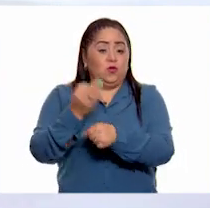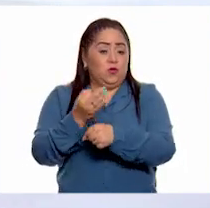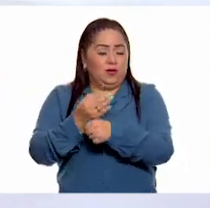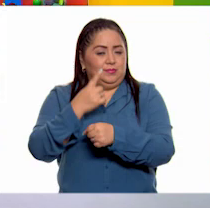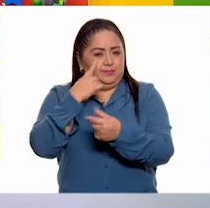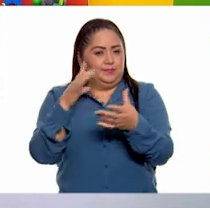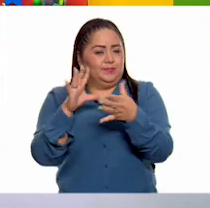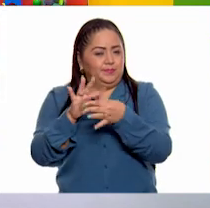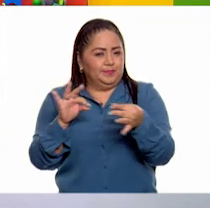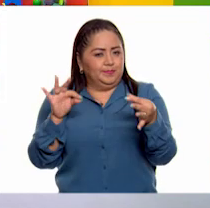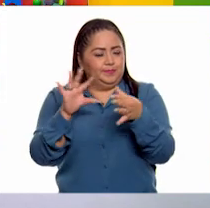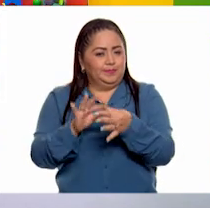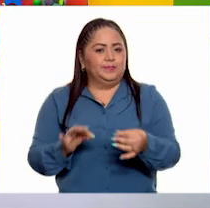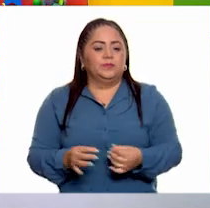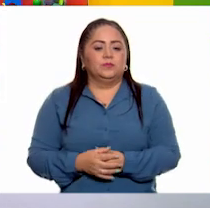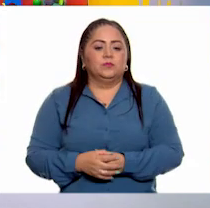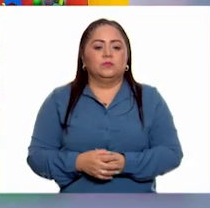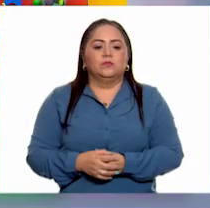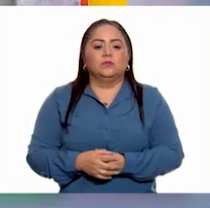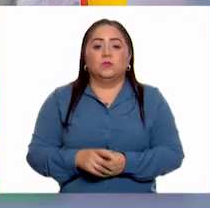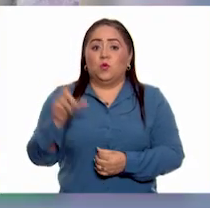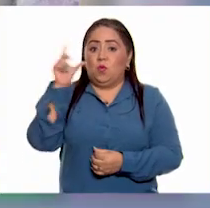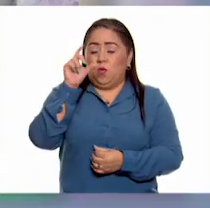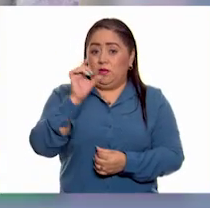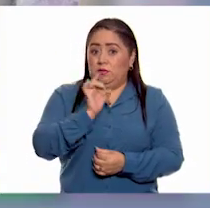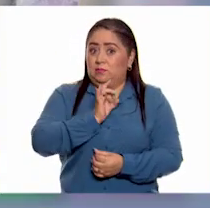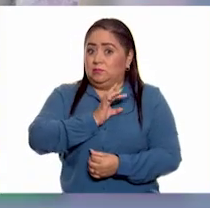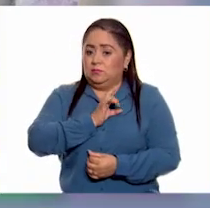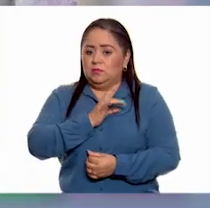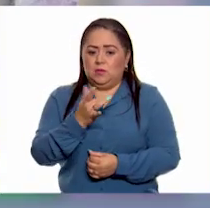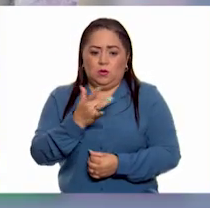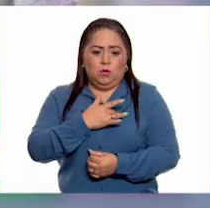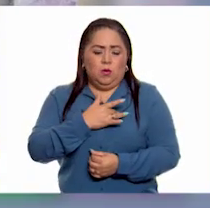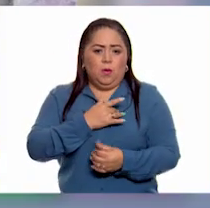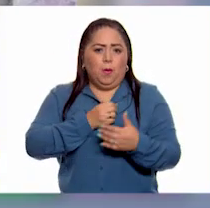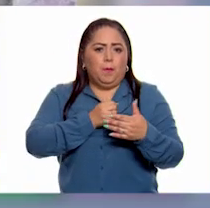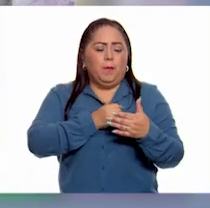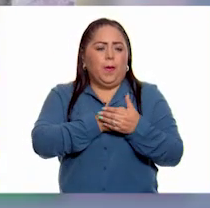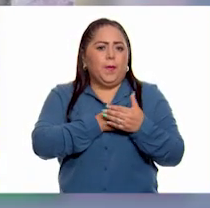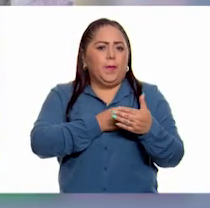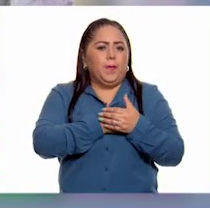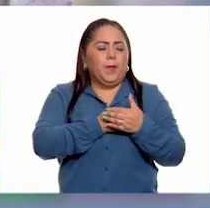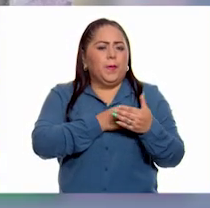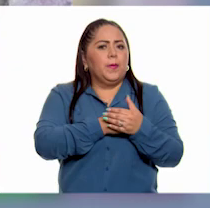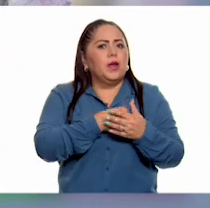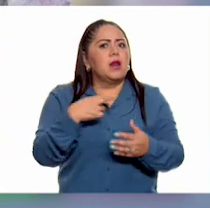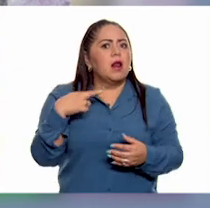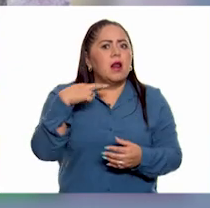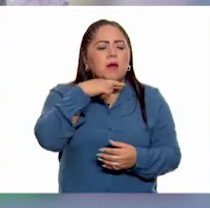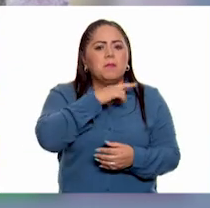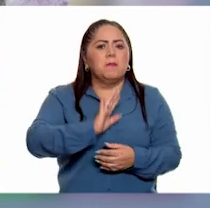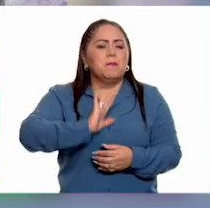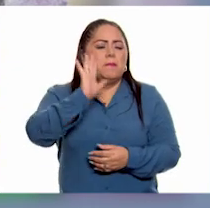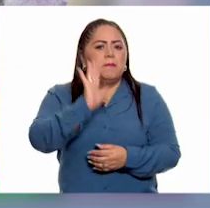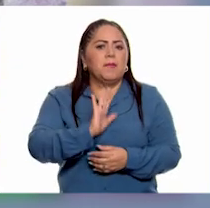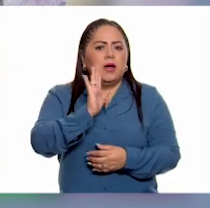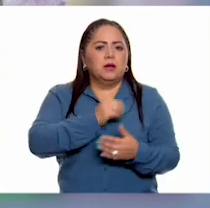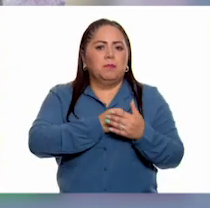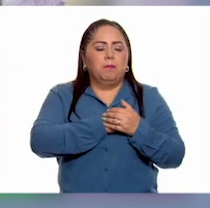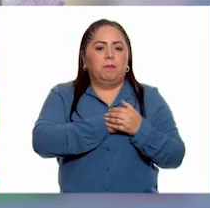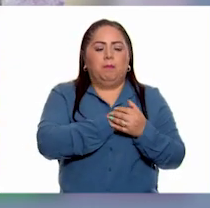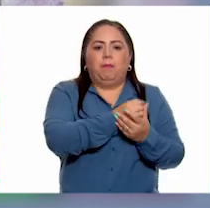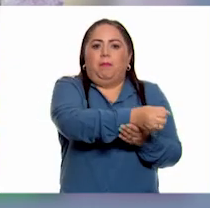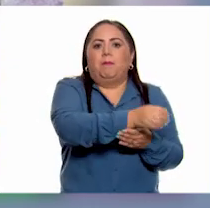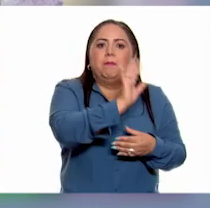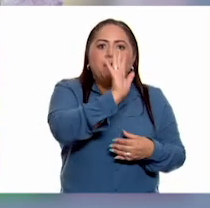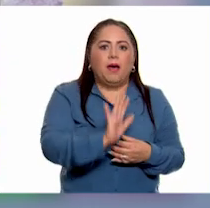así. Cuando tengo miedo, el corazón me late tan fuerte y tan rápido que parece que se me va a salir